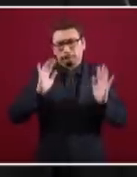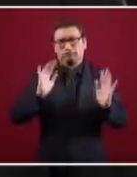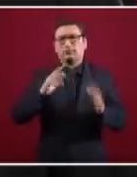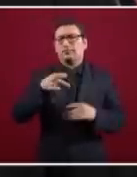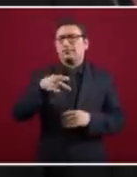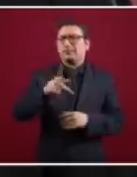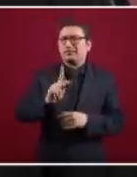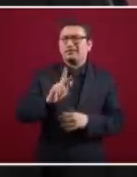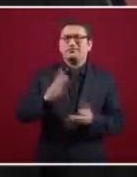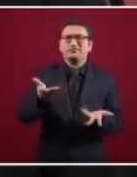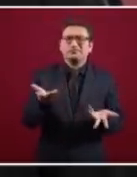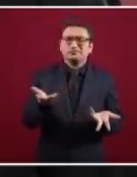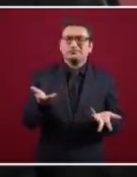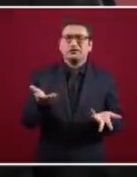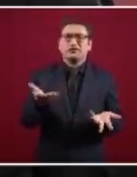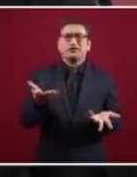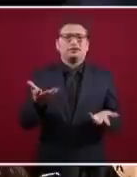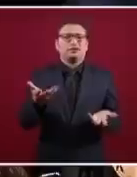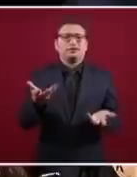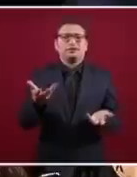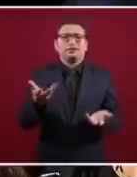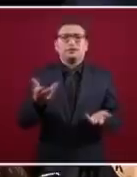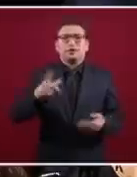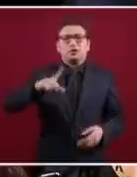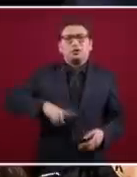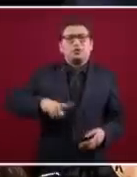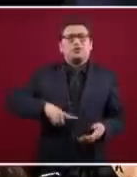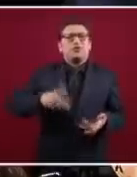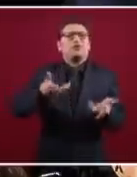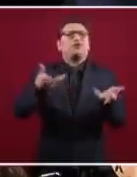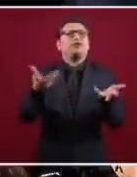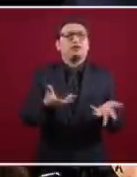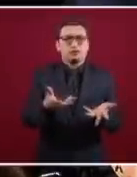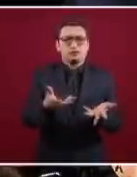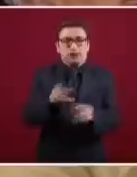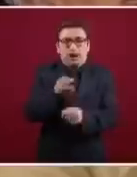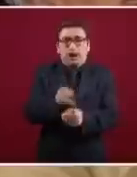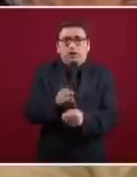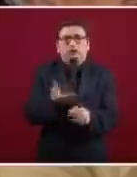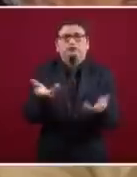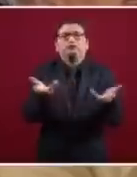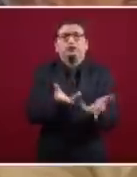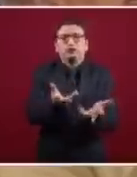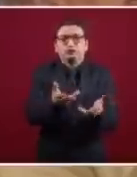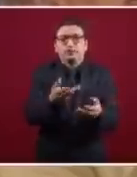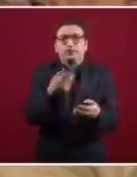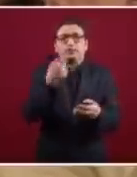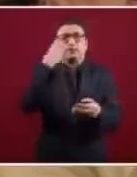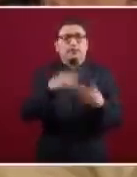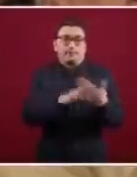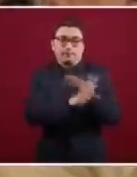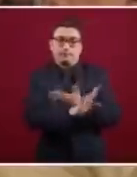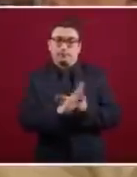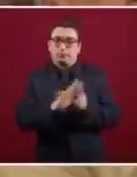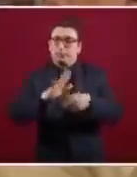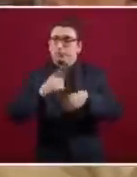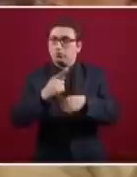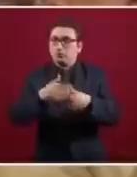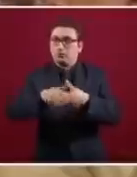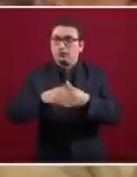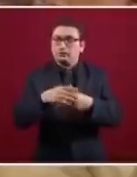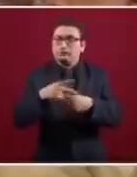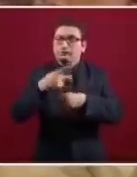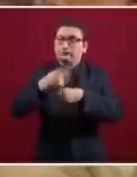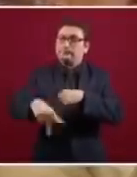que tiene que que debería de ser el gobierno que está haciendo el gobierno para evitar porque también se abre un riesgo